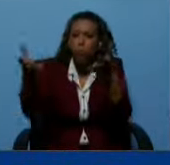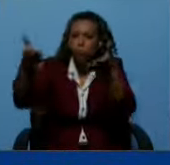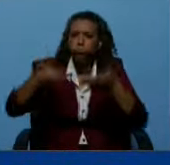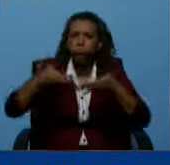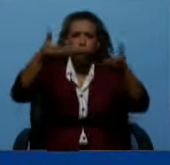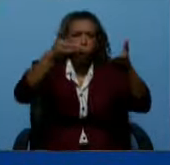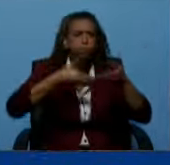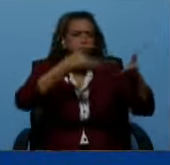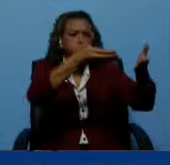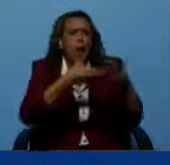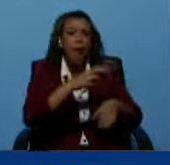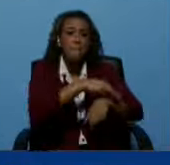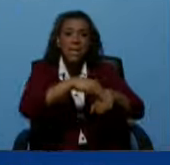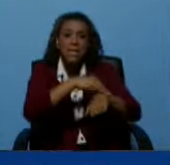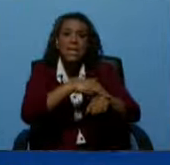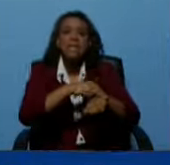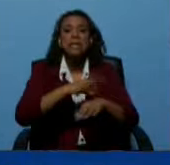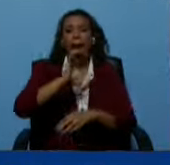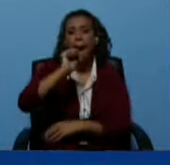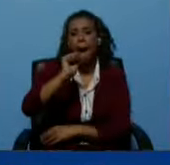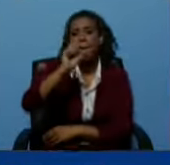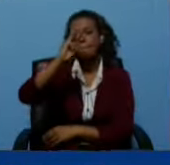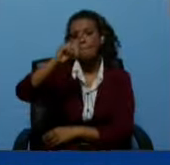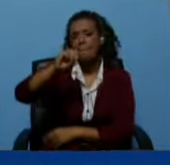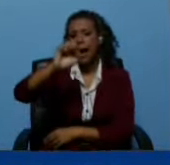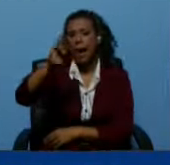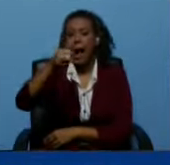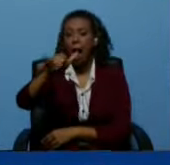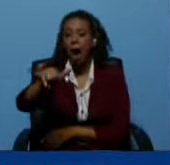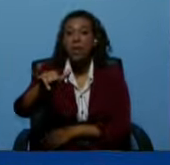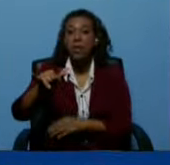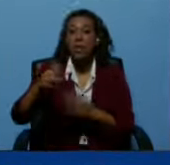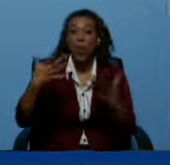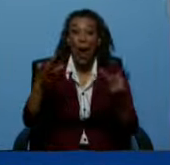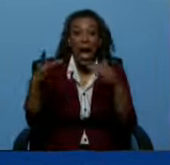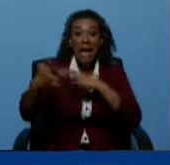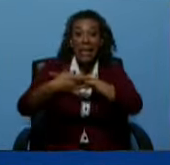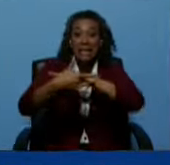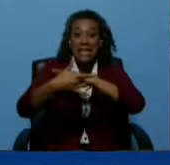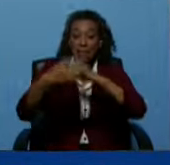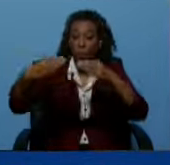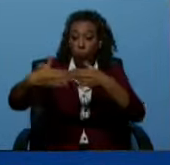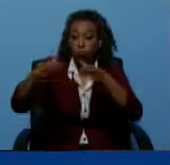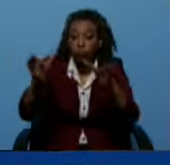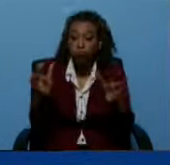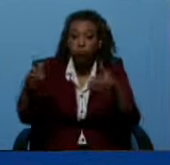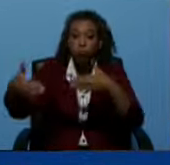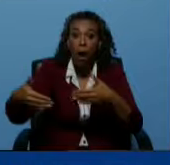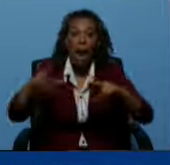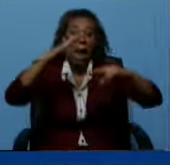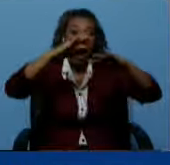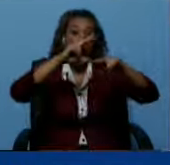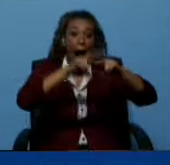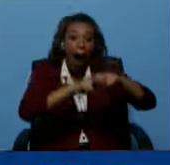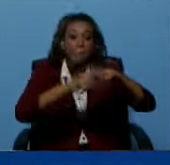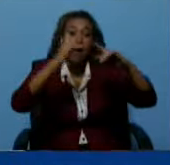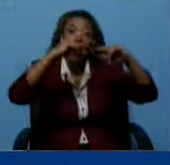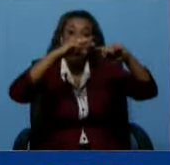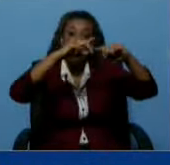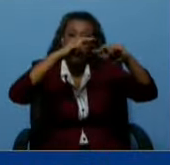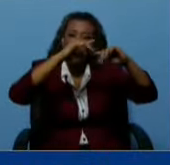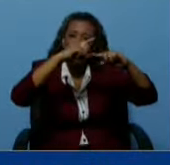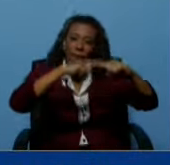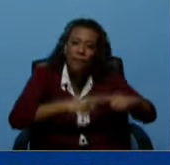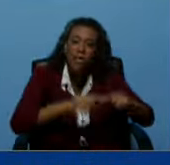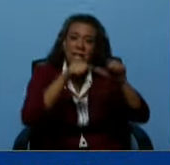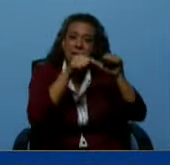de nuestra ministra, la doctora Magaly Gutiérrez, equipamiento de última tecnología. Tenemos las camas para hospitalización,